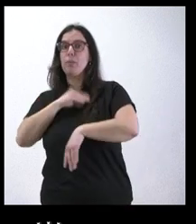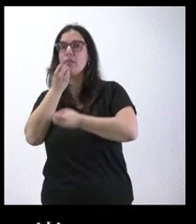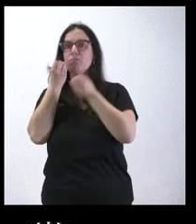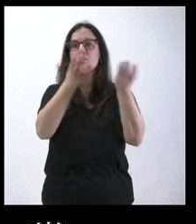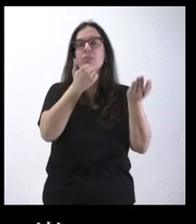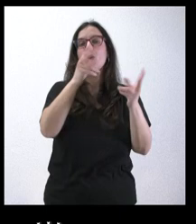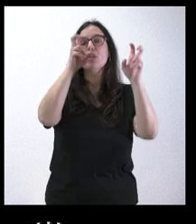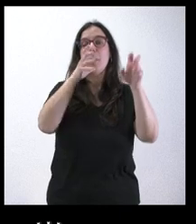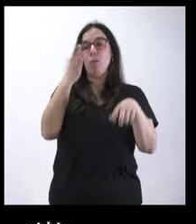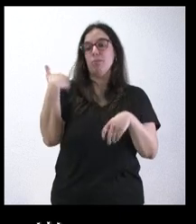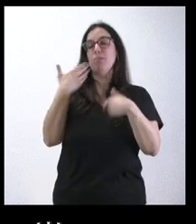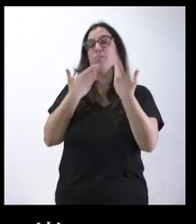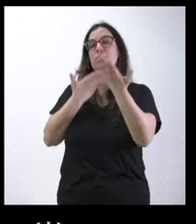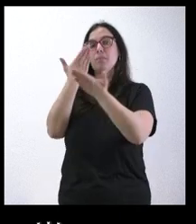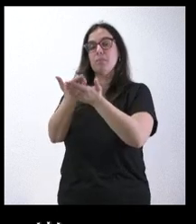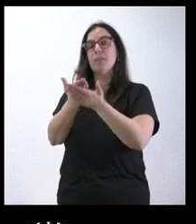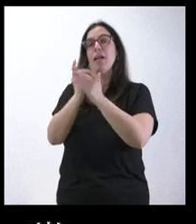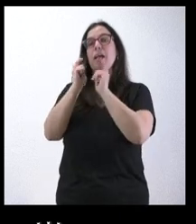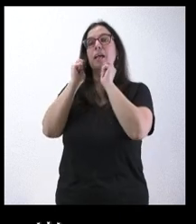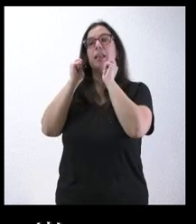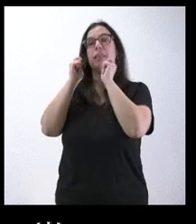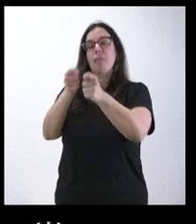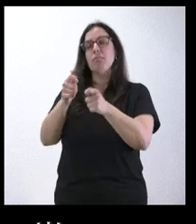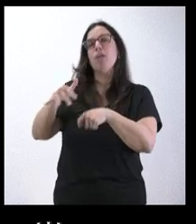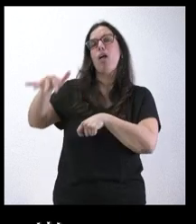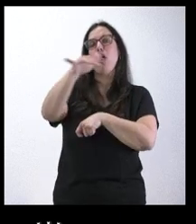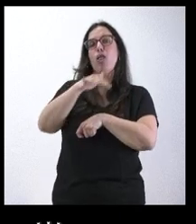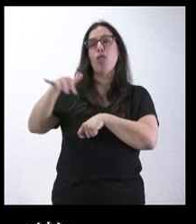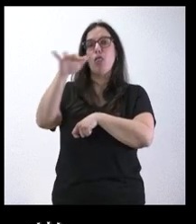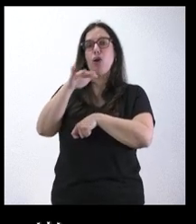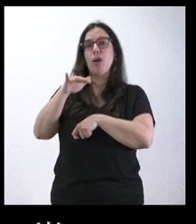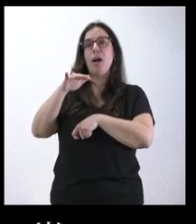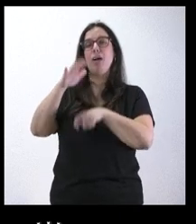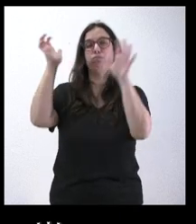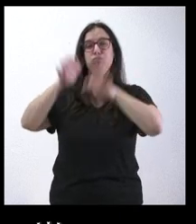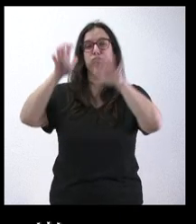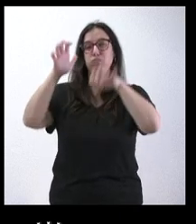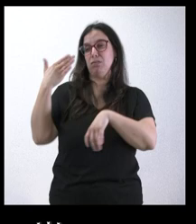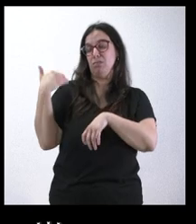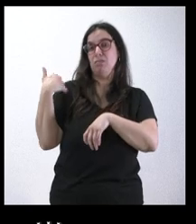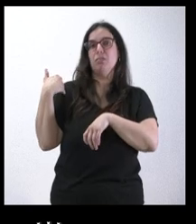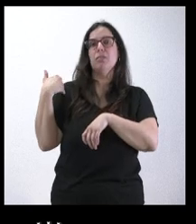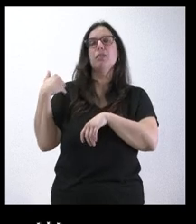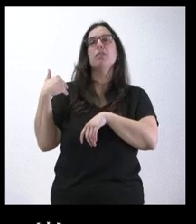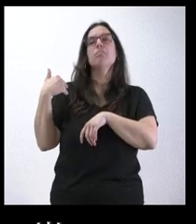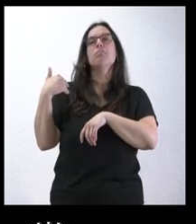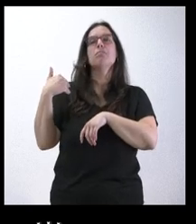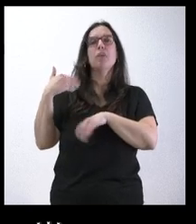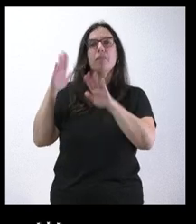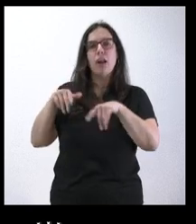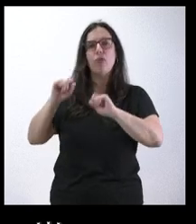la solicitud de declaración como zonas gravemente afectadas por la borras cajan a cinco provincias de Castilla y león